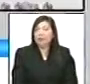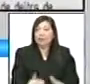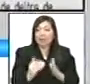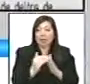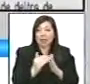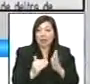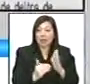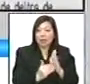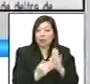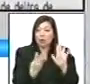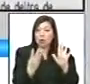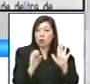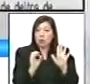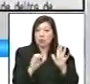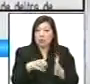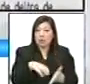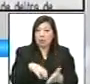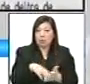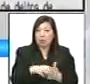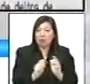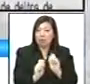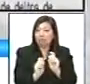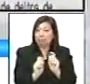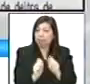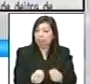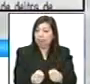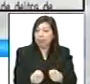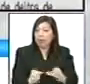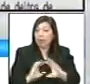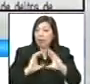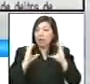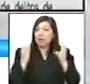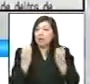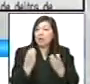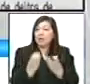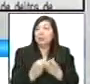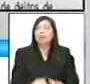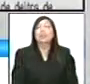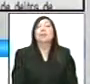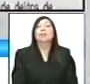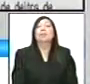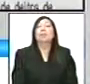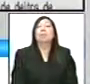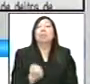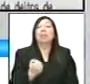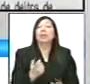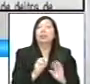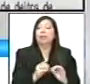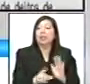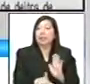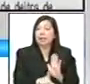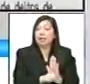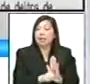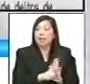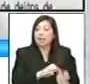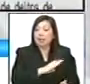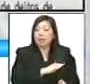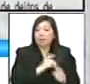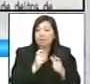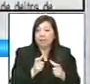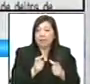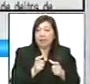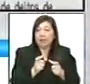Artículo 90. El pueblo delega en el Congreso de la República el poder de legislar, fiscalizar